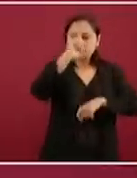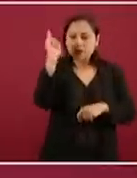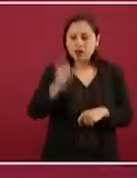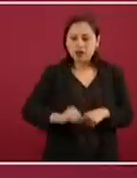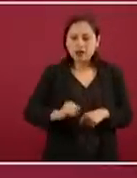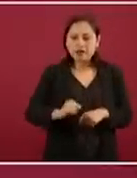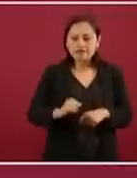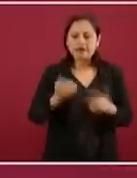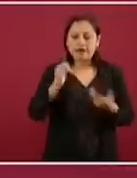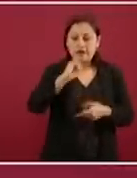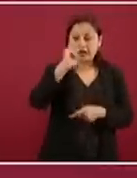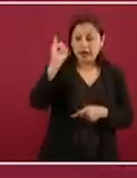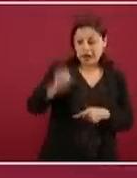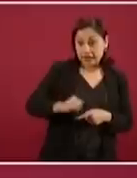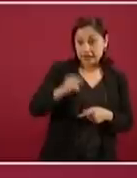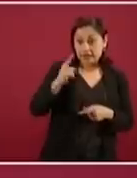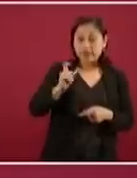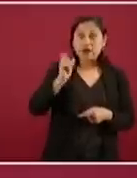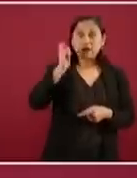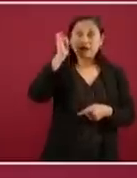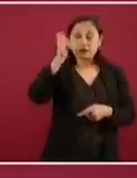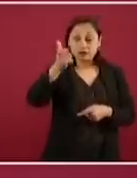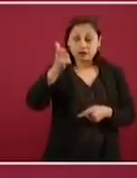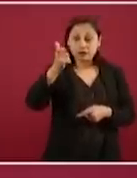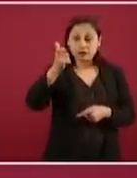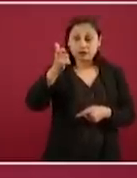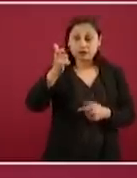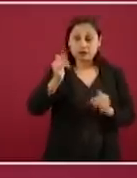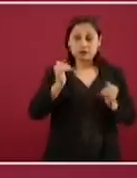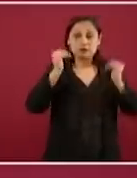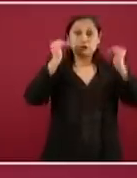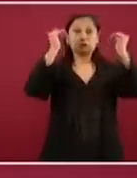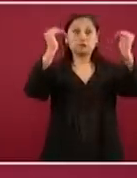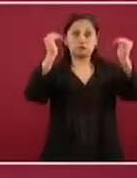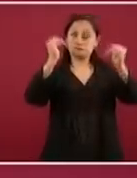para el jefe, y esto llega hasta mero arriba.